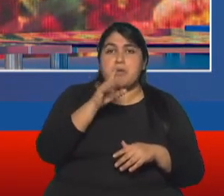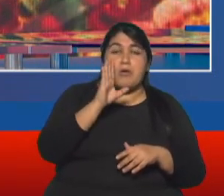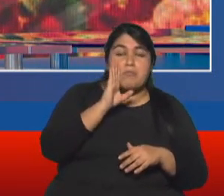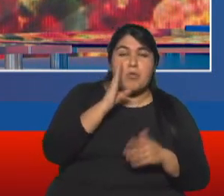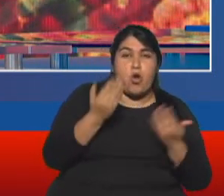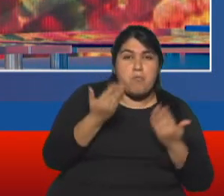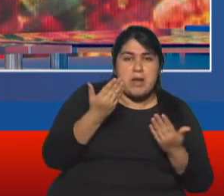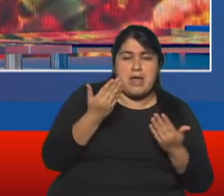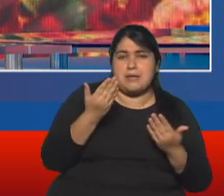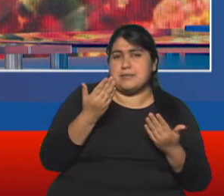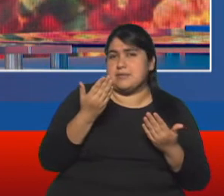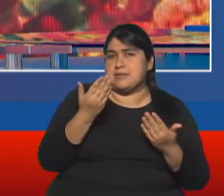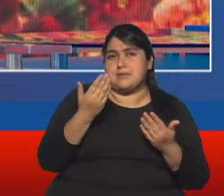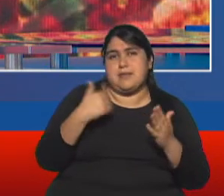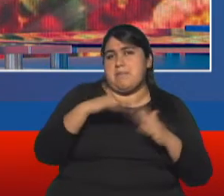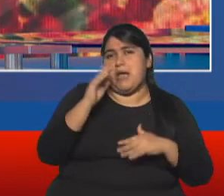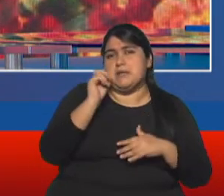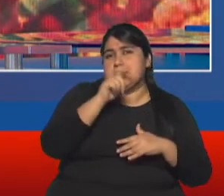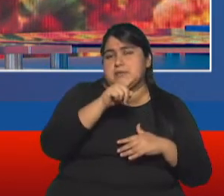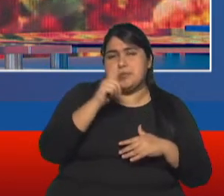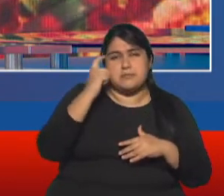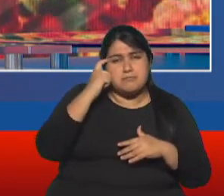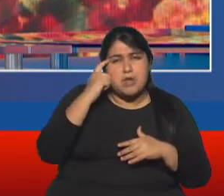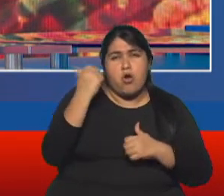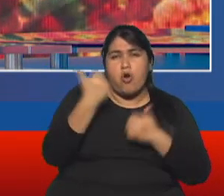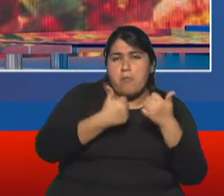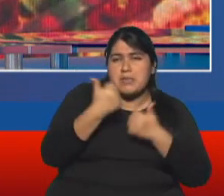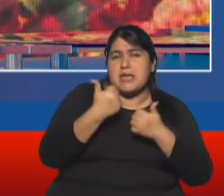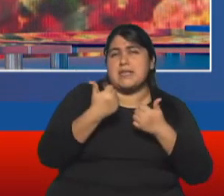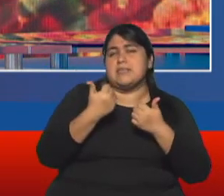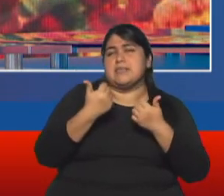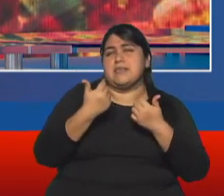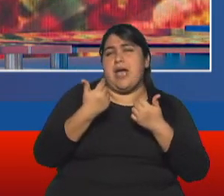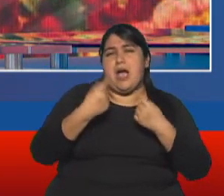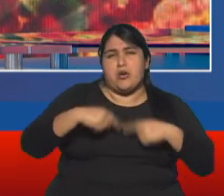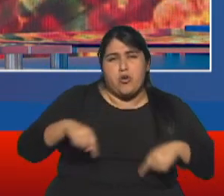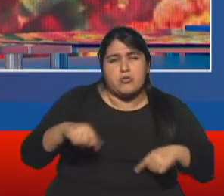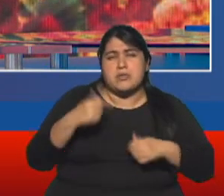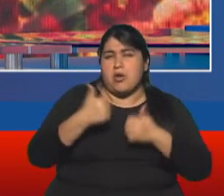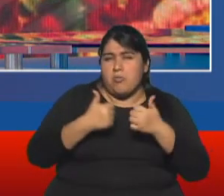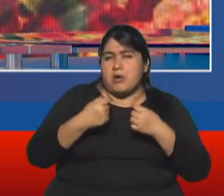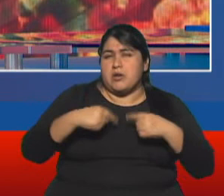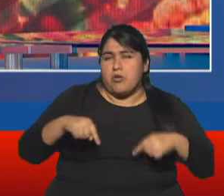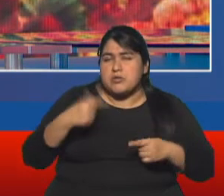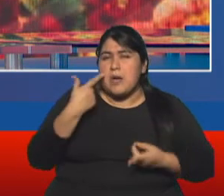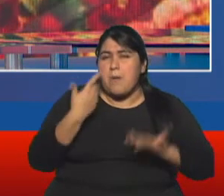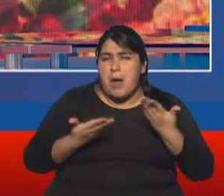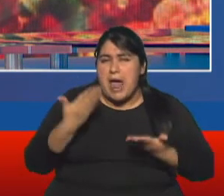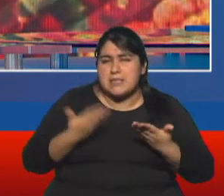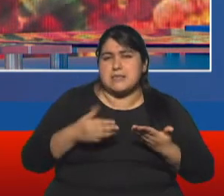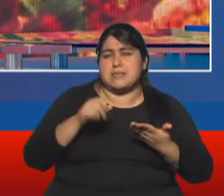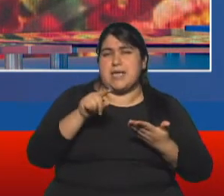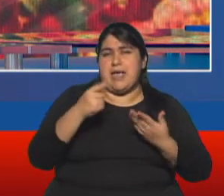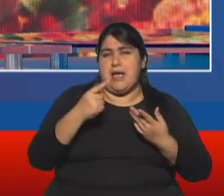estadounidenses, las hipótesis están todas abiertas, desde el punto de vista de la competencia-cooperación, escenarios de competencia-cooperación, pero un balance adecuado que permite